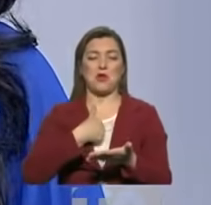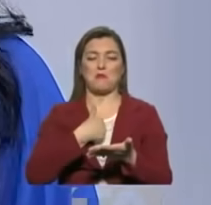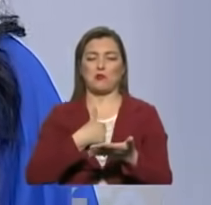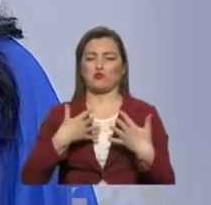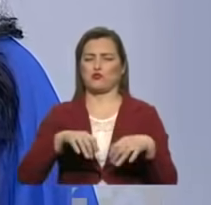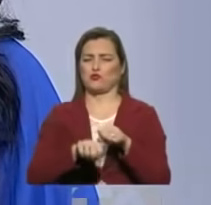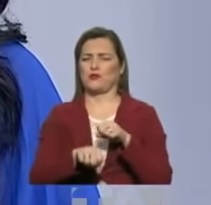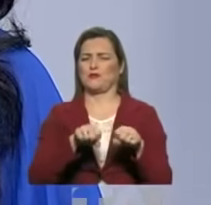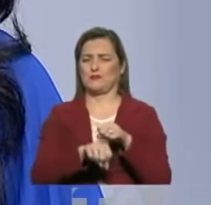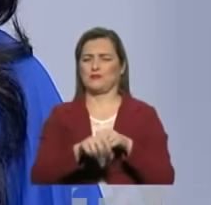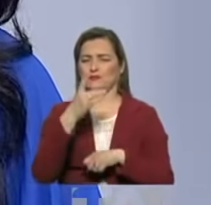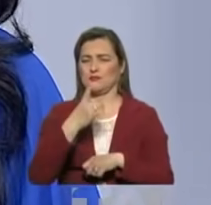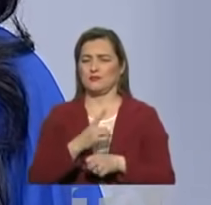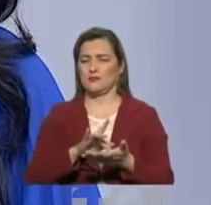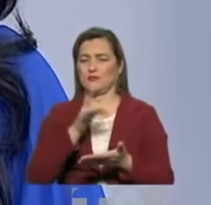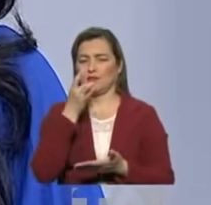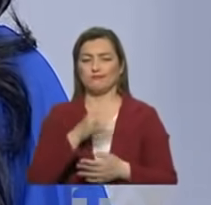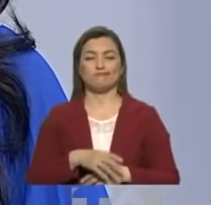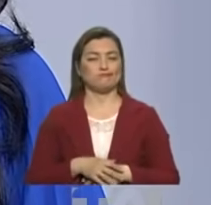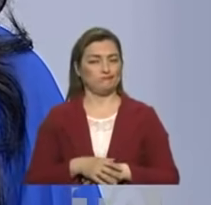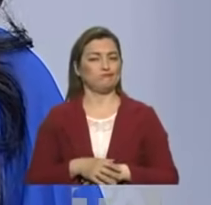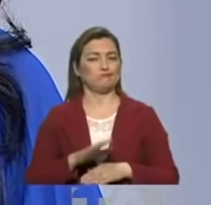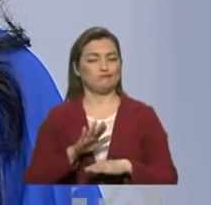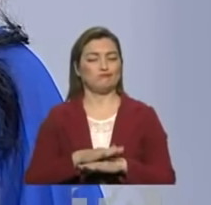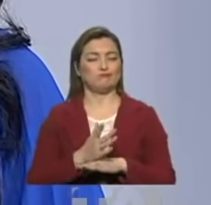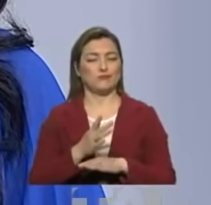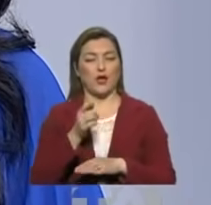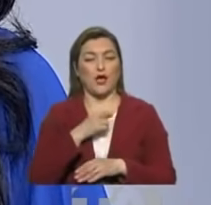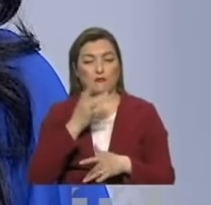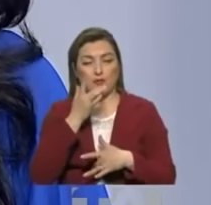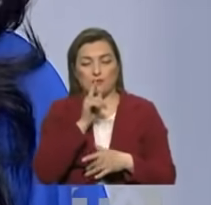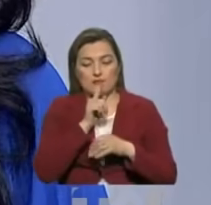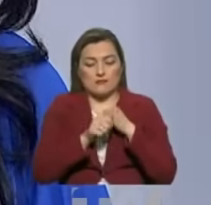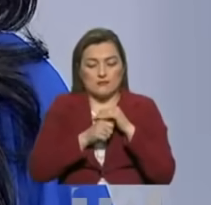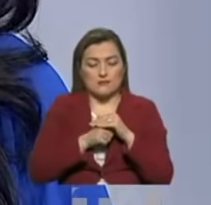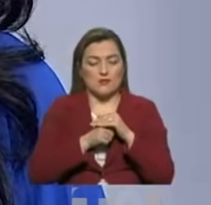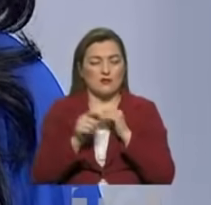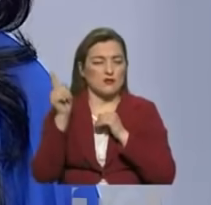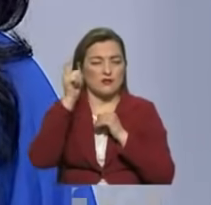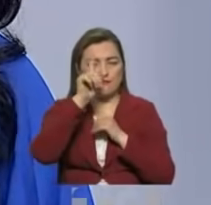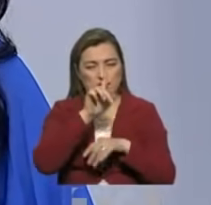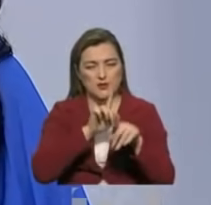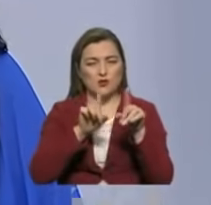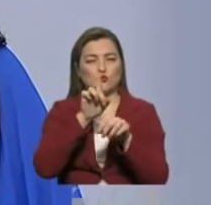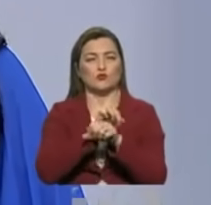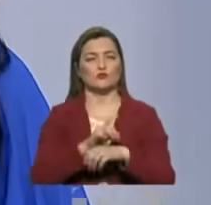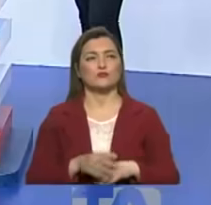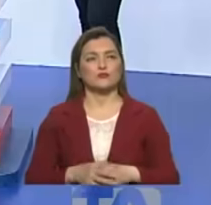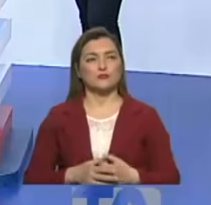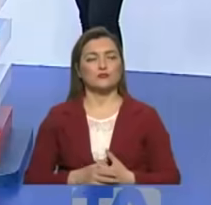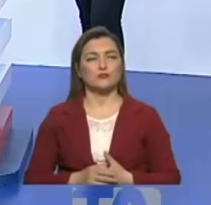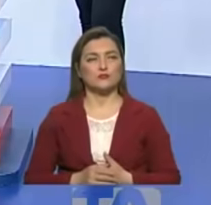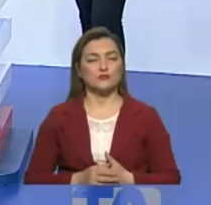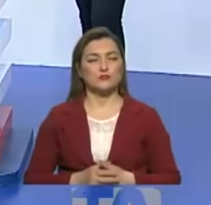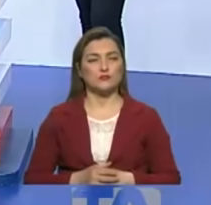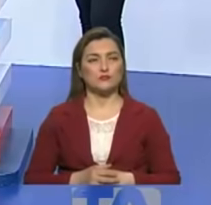Recuerde que si usted decide tomar alguna medicina, esto podría ocultar algunos síntomas y hacer mucho más difícil su diagnóstico. Pero este